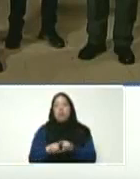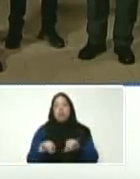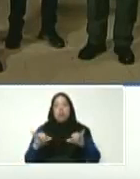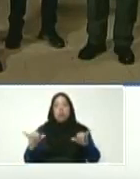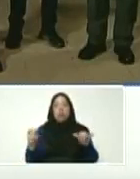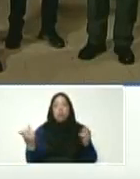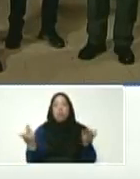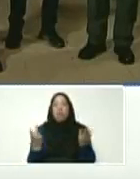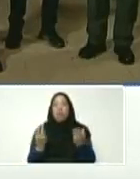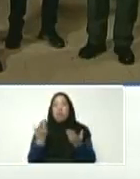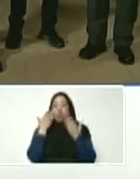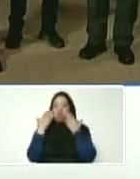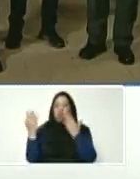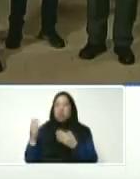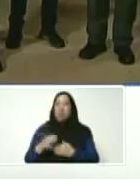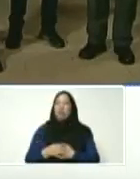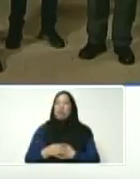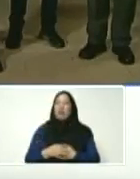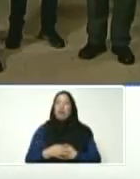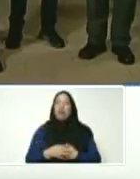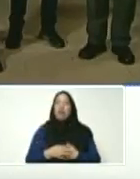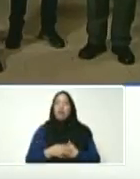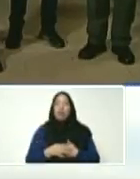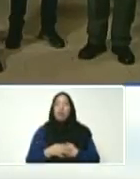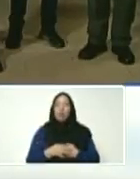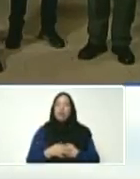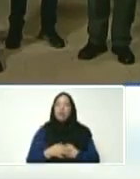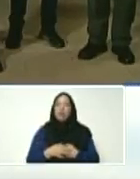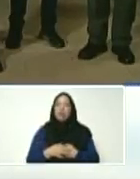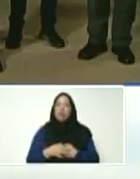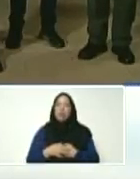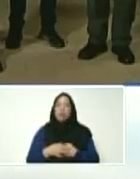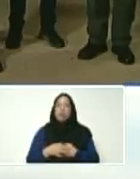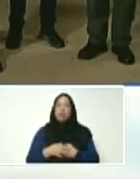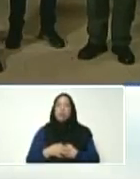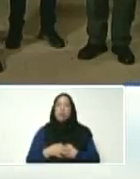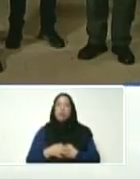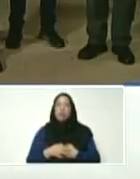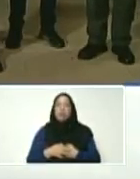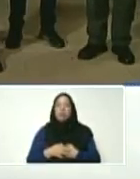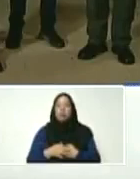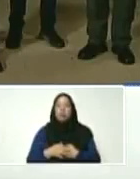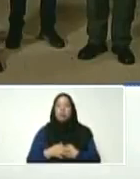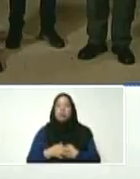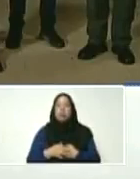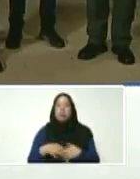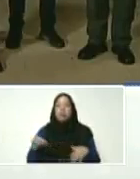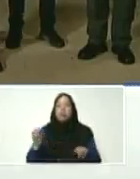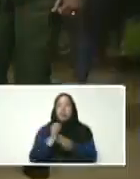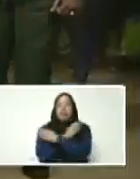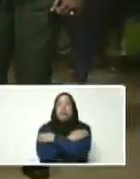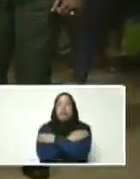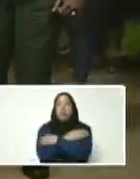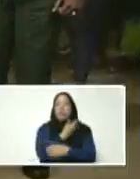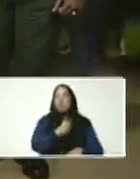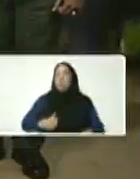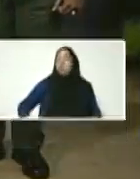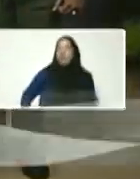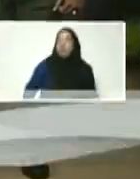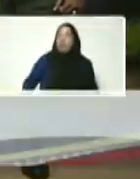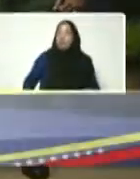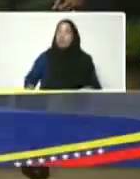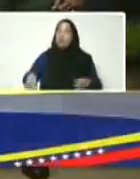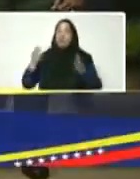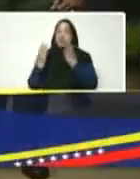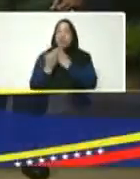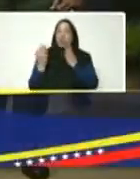Adelante, Alejandro Terán. Un abrazo, presidente. Desde la